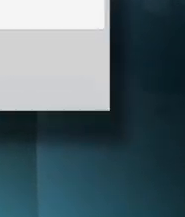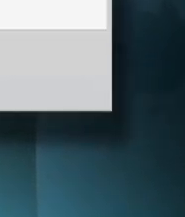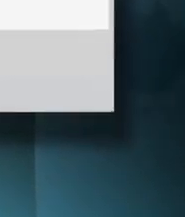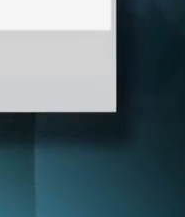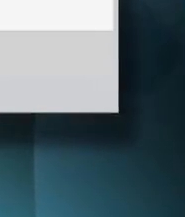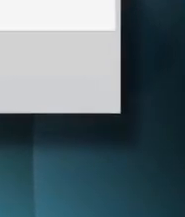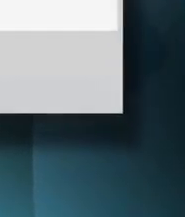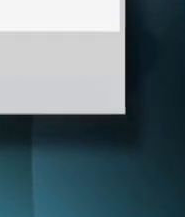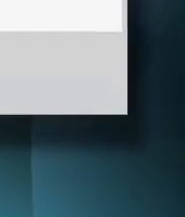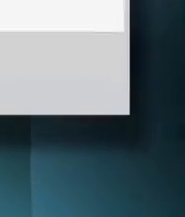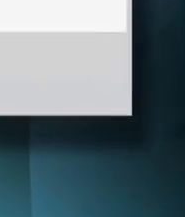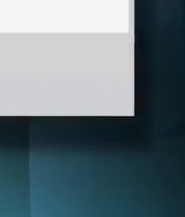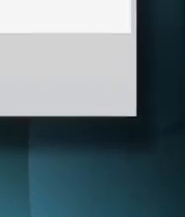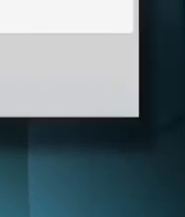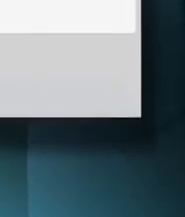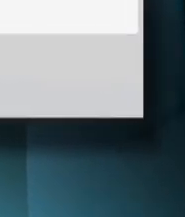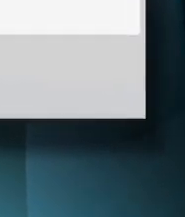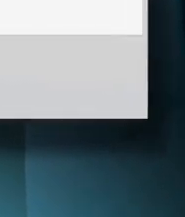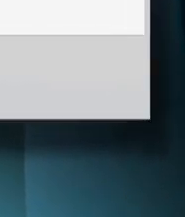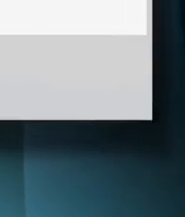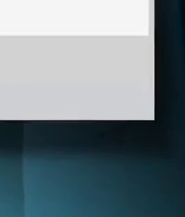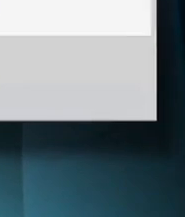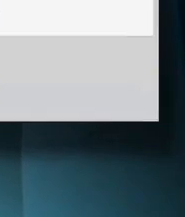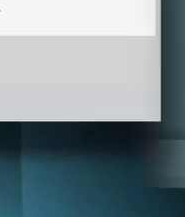tesis aisladas sobre diversos temas.